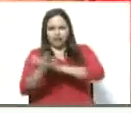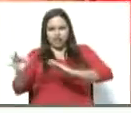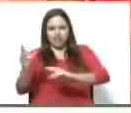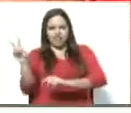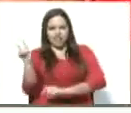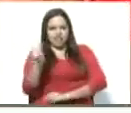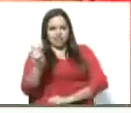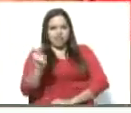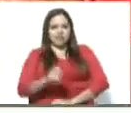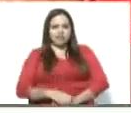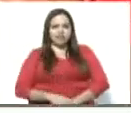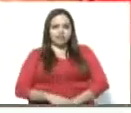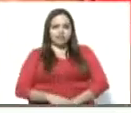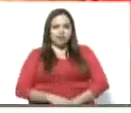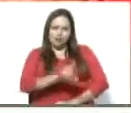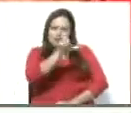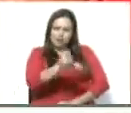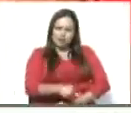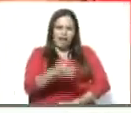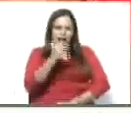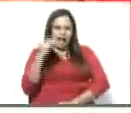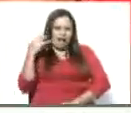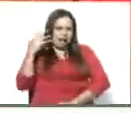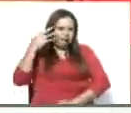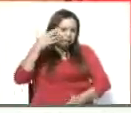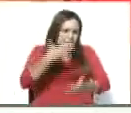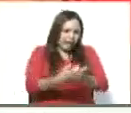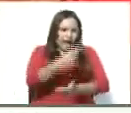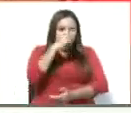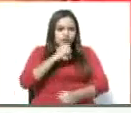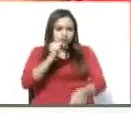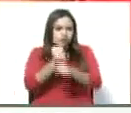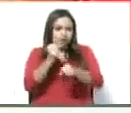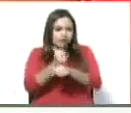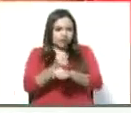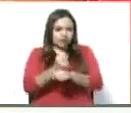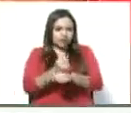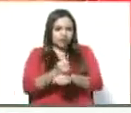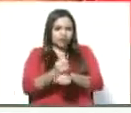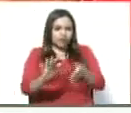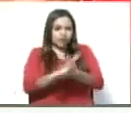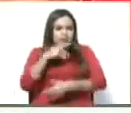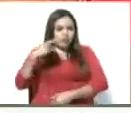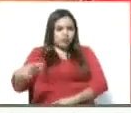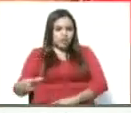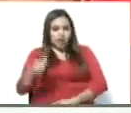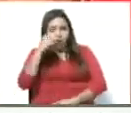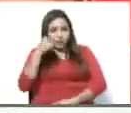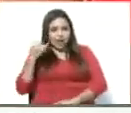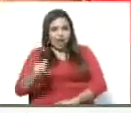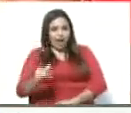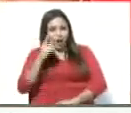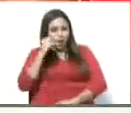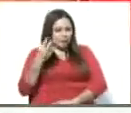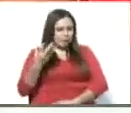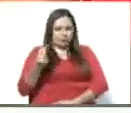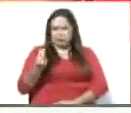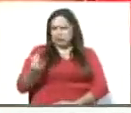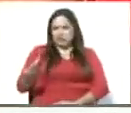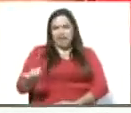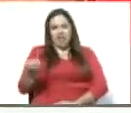está con bastantes años de edad encima, pero que además es un machista, un tipo muy vulgar,